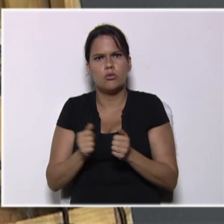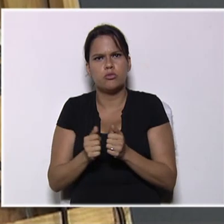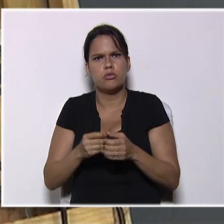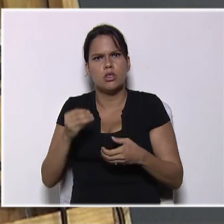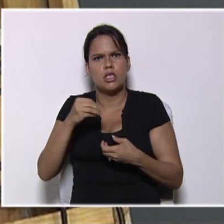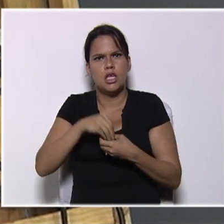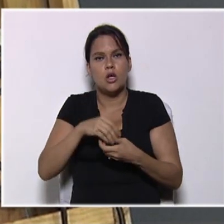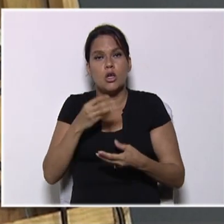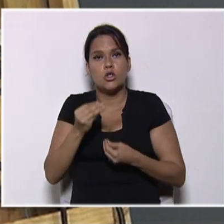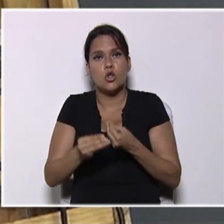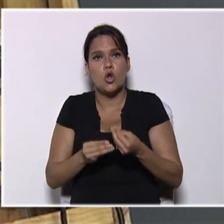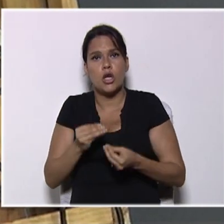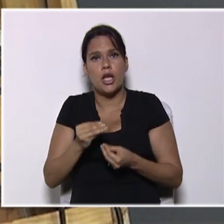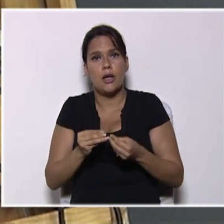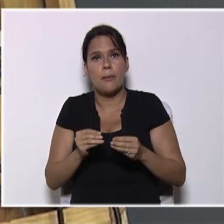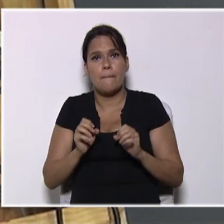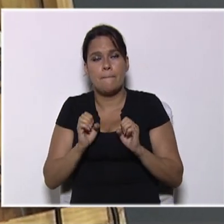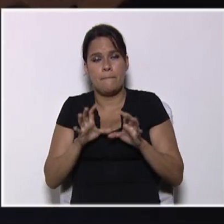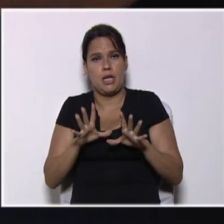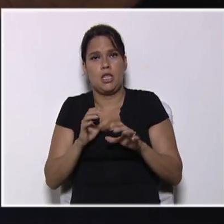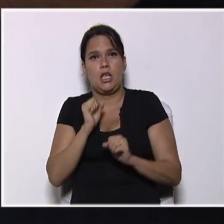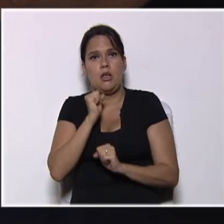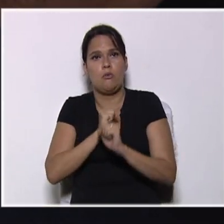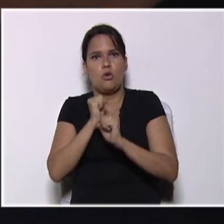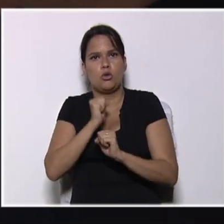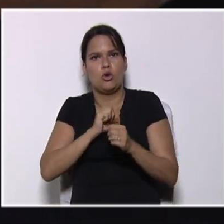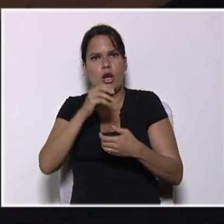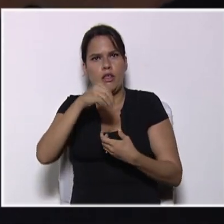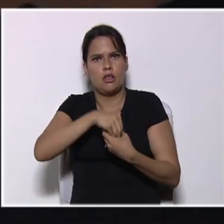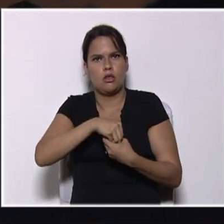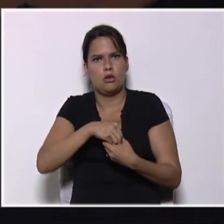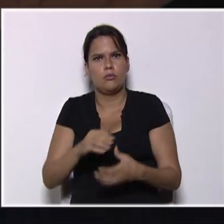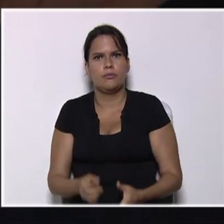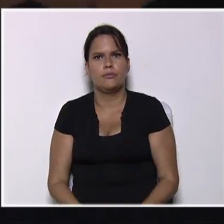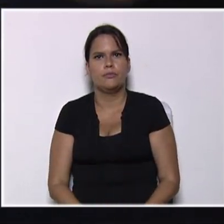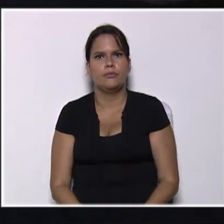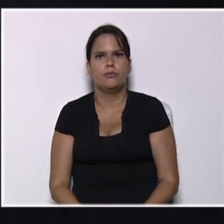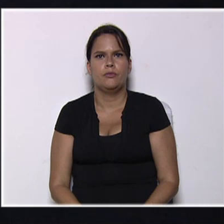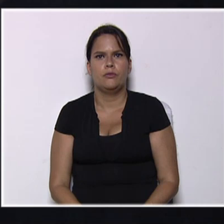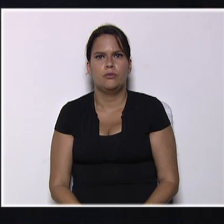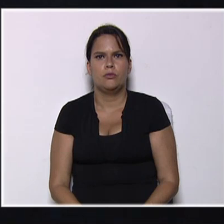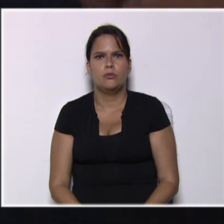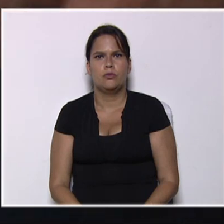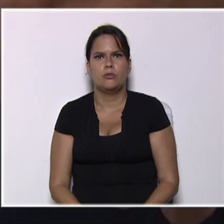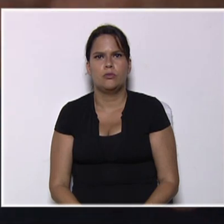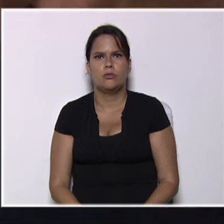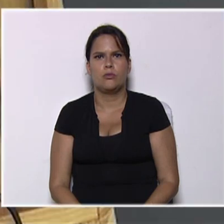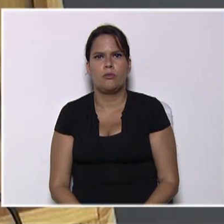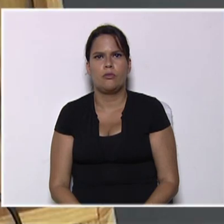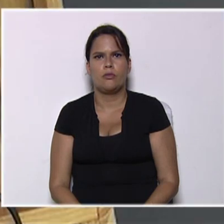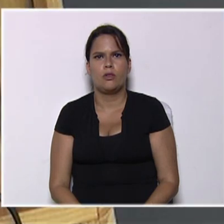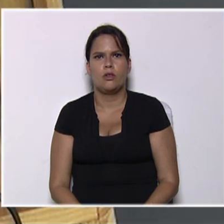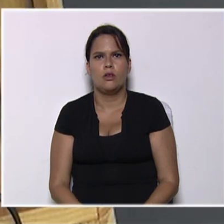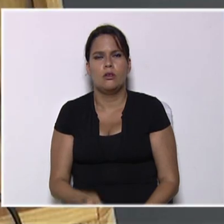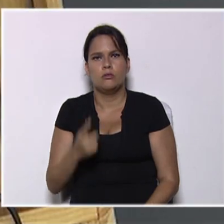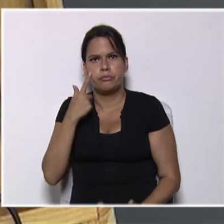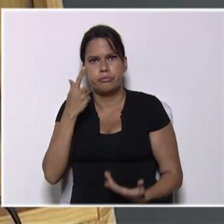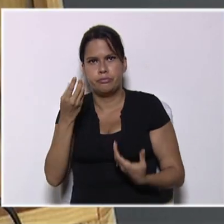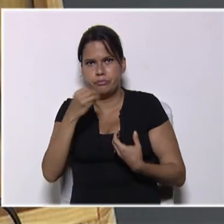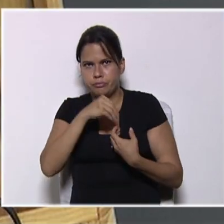activan el motor en su parte interna, que es este que ven acá. Si se dan cuenta, en esta parte